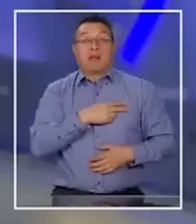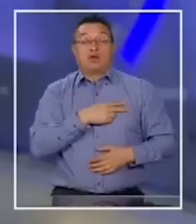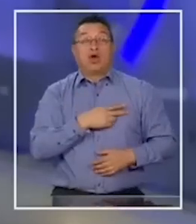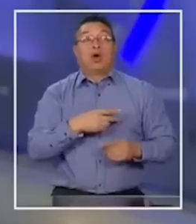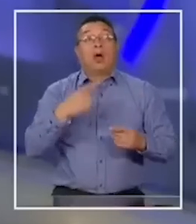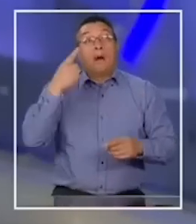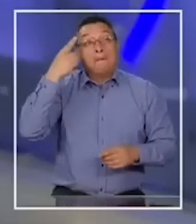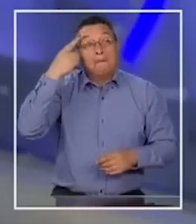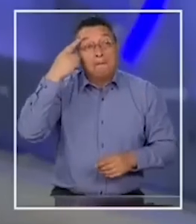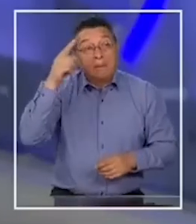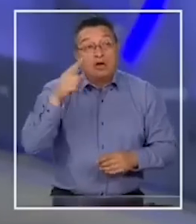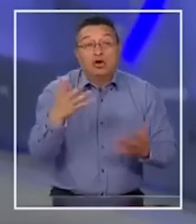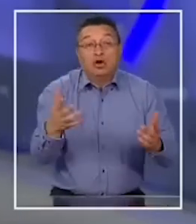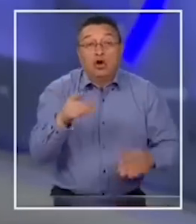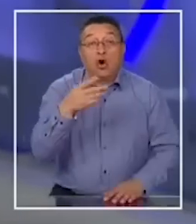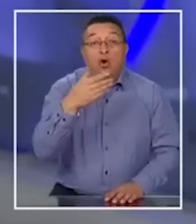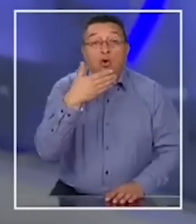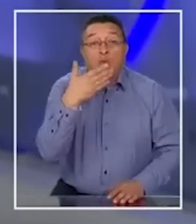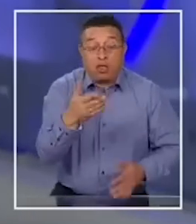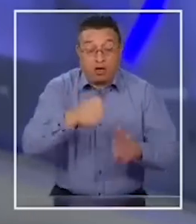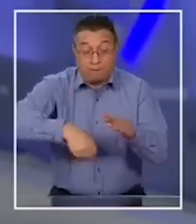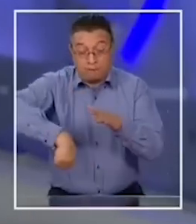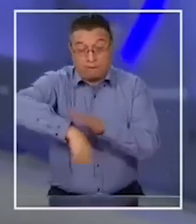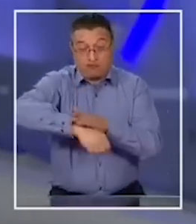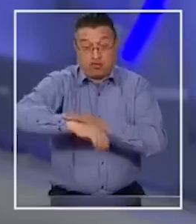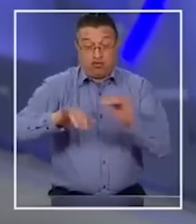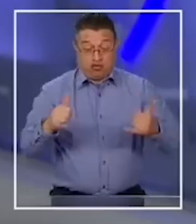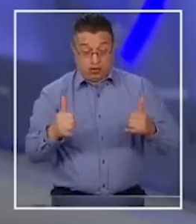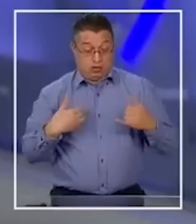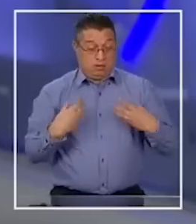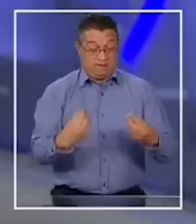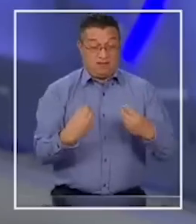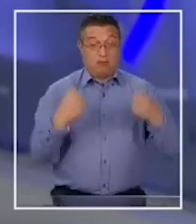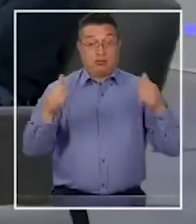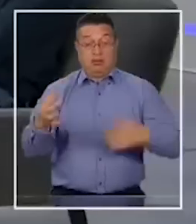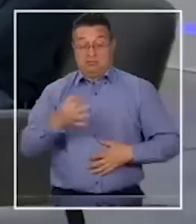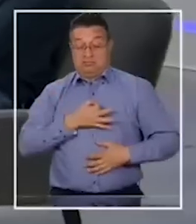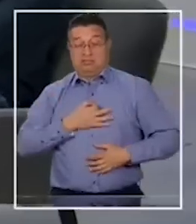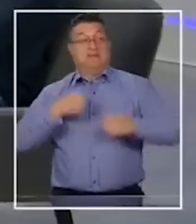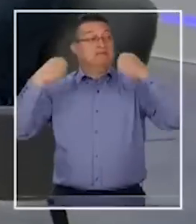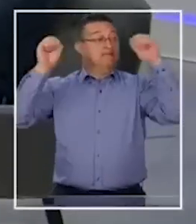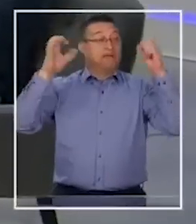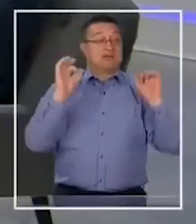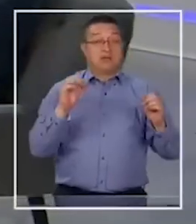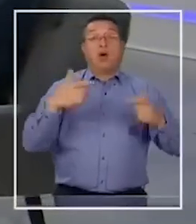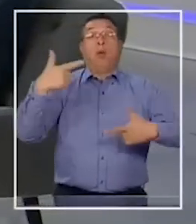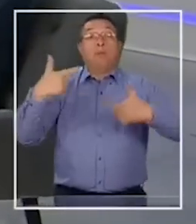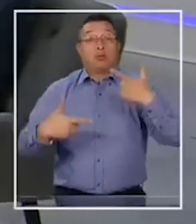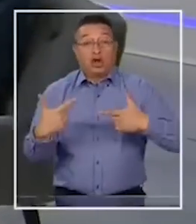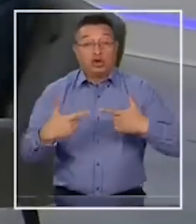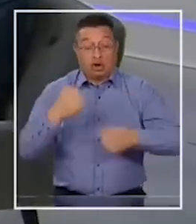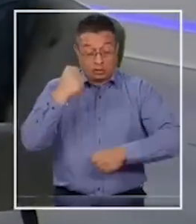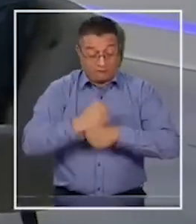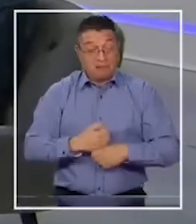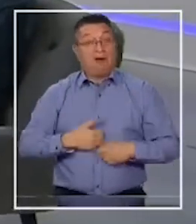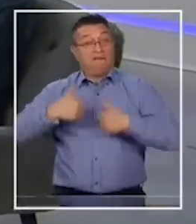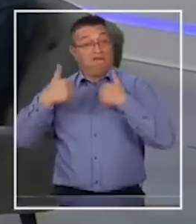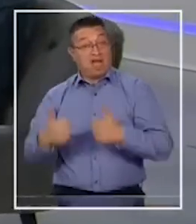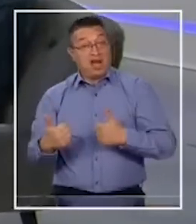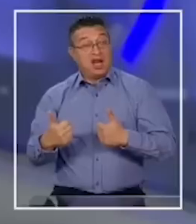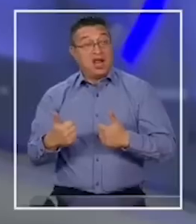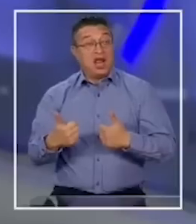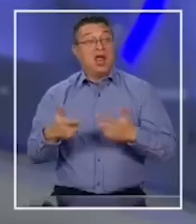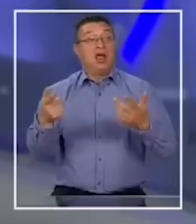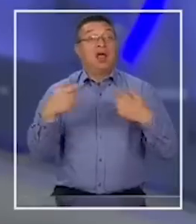premio cuando un futbolista se ve las cosas gana una medalla y un premio y un político cuando hace bien las cosas